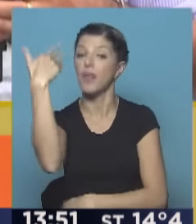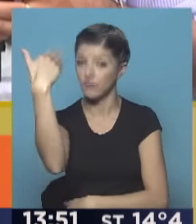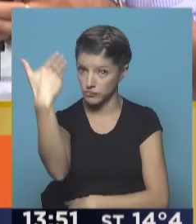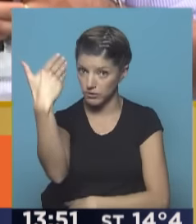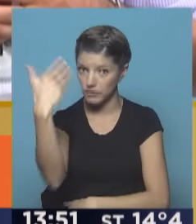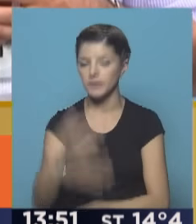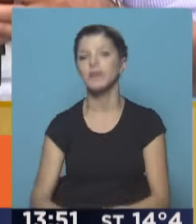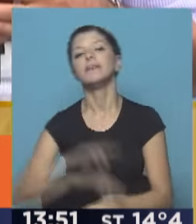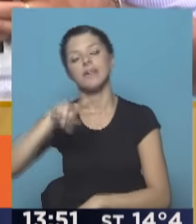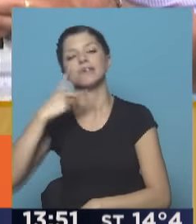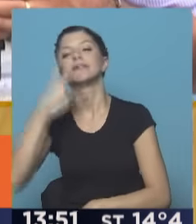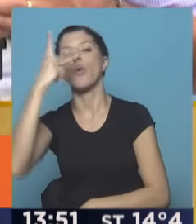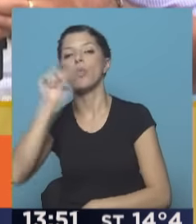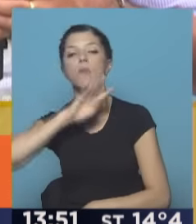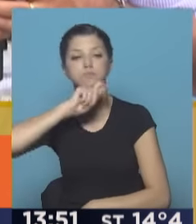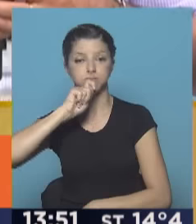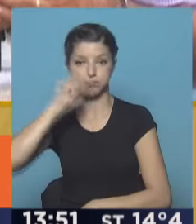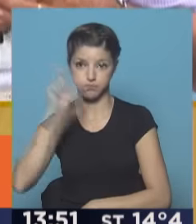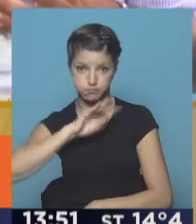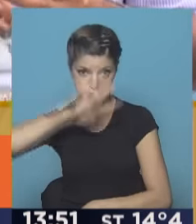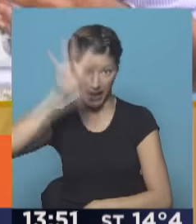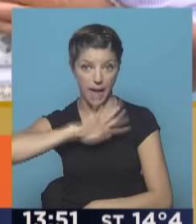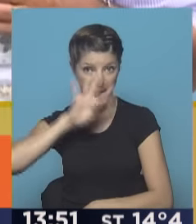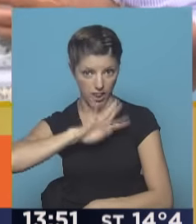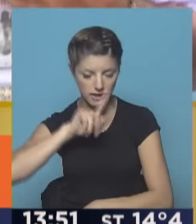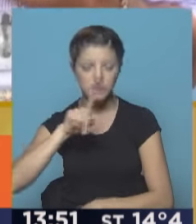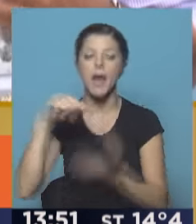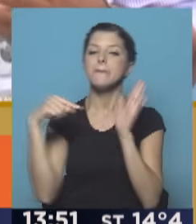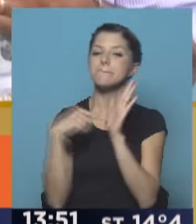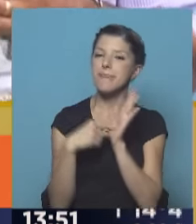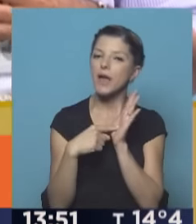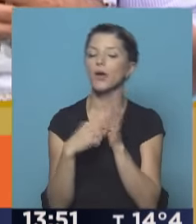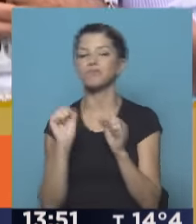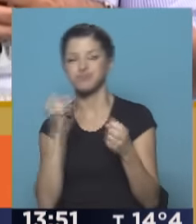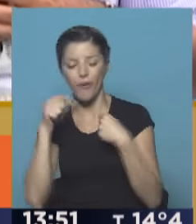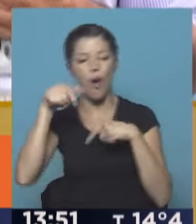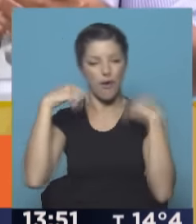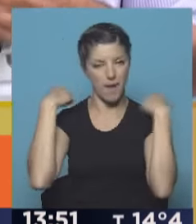con una segunda amarilla y no pudo jugar el partido de ayer. Está con una contractura,